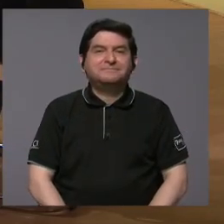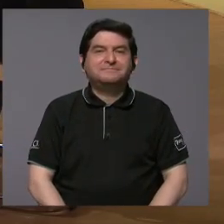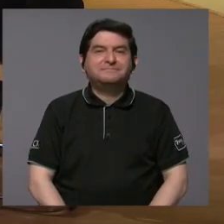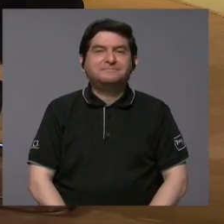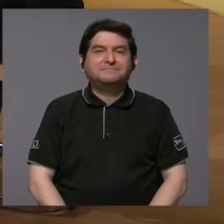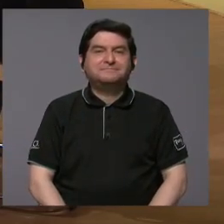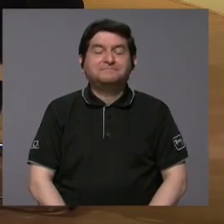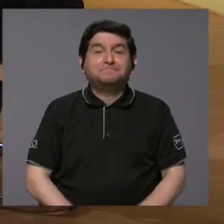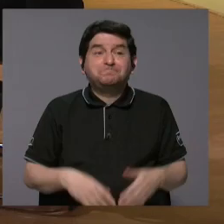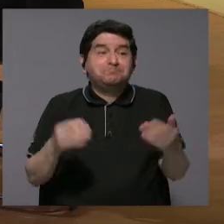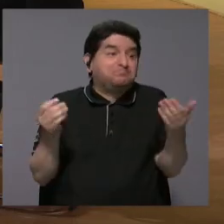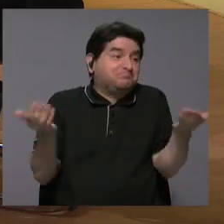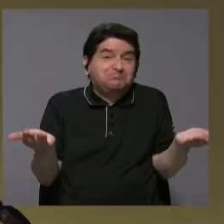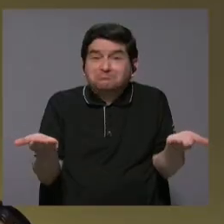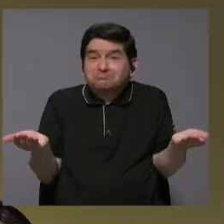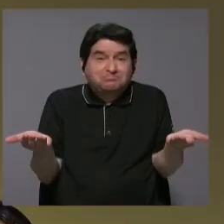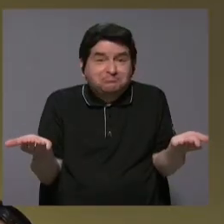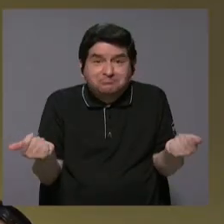porque hey,